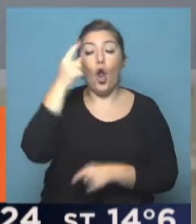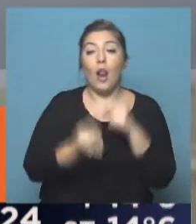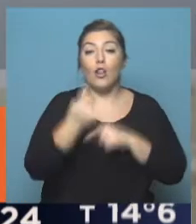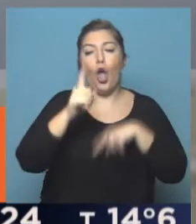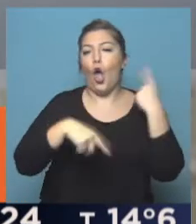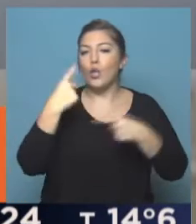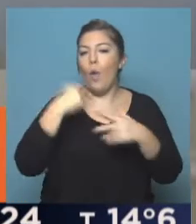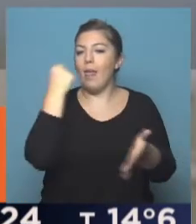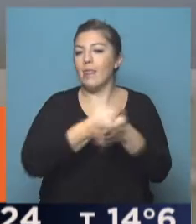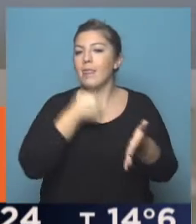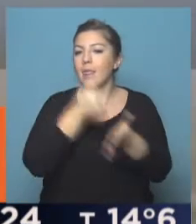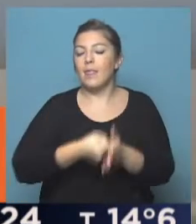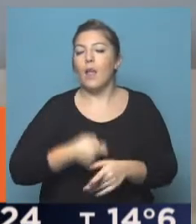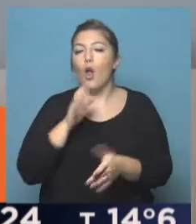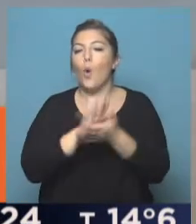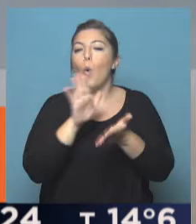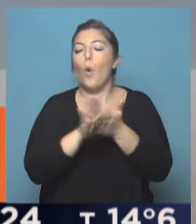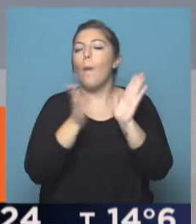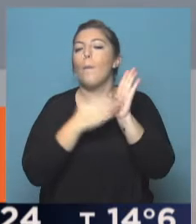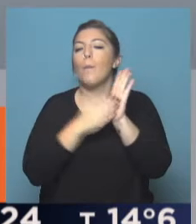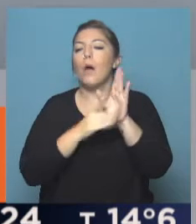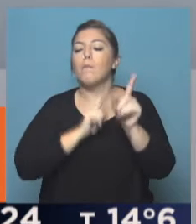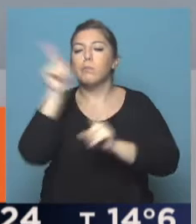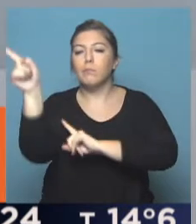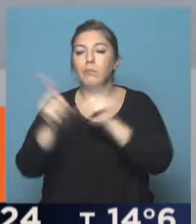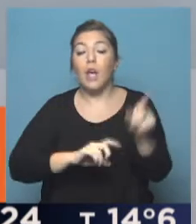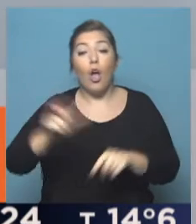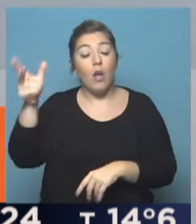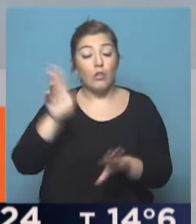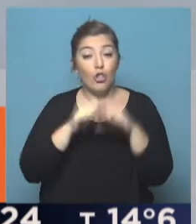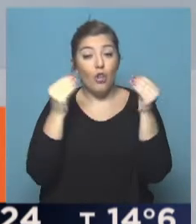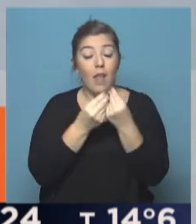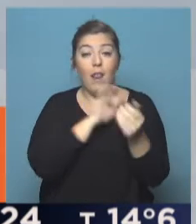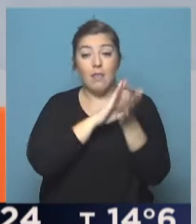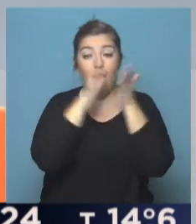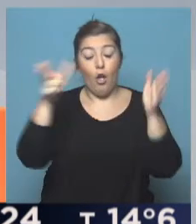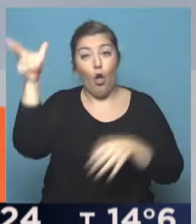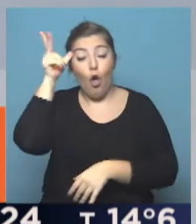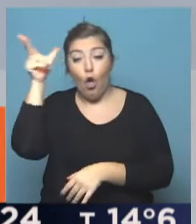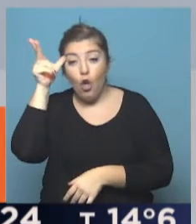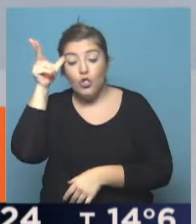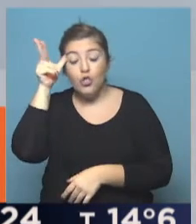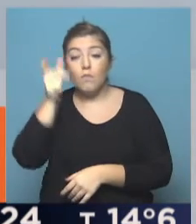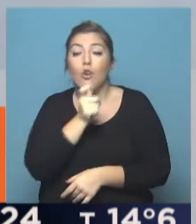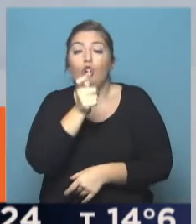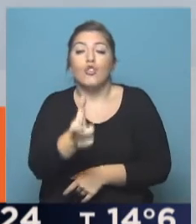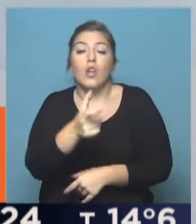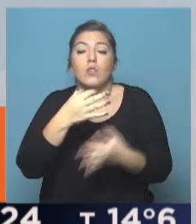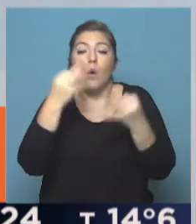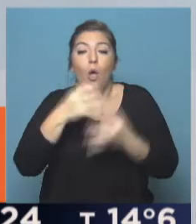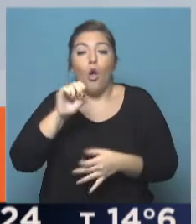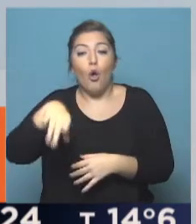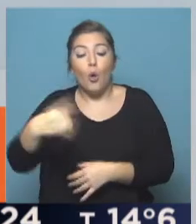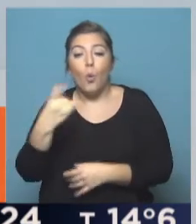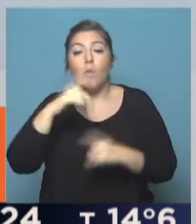sigue su desafío con un nuevo ensayo de misiles es el octavo en lo que va del año el consejo de seguridad de la onu se reunirá